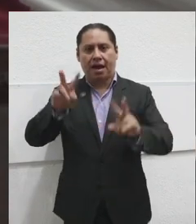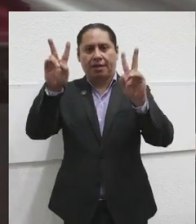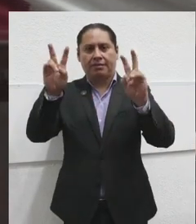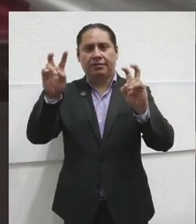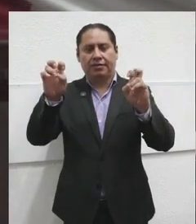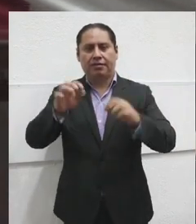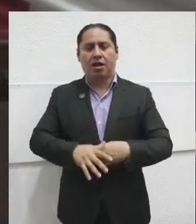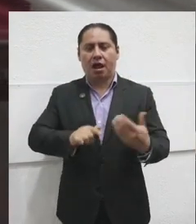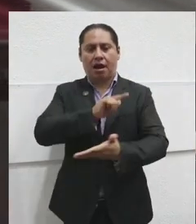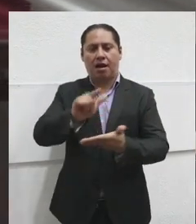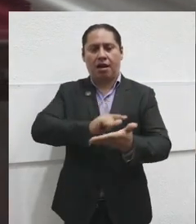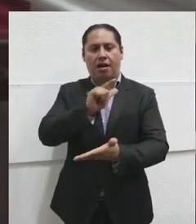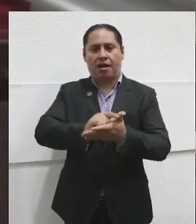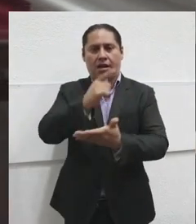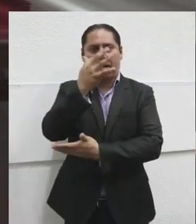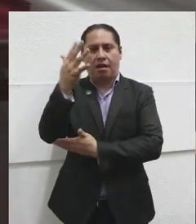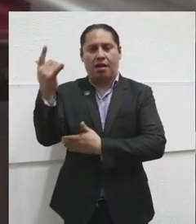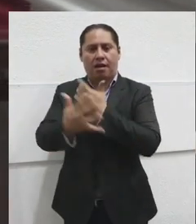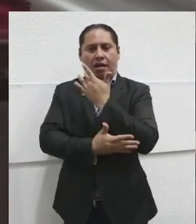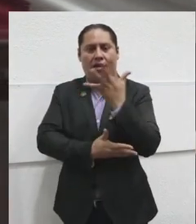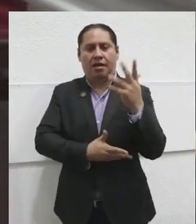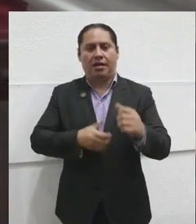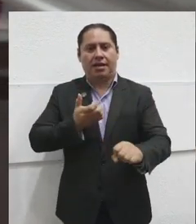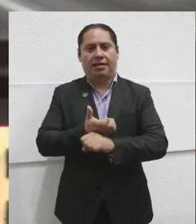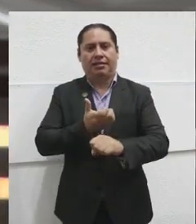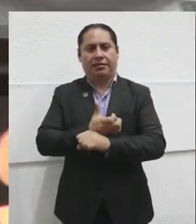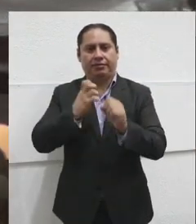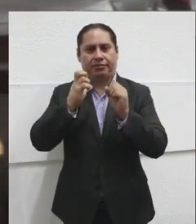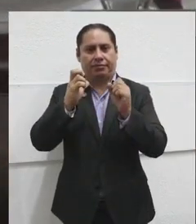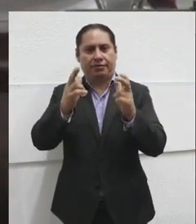tema Ley Ambiental del Estado de Chiapas.